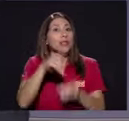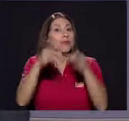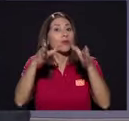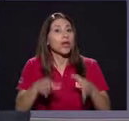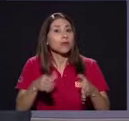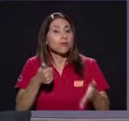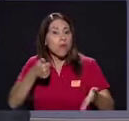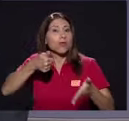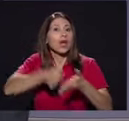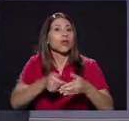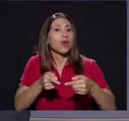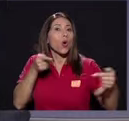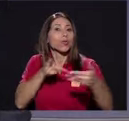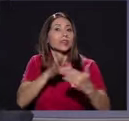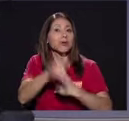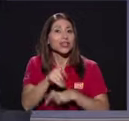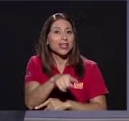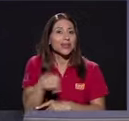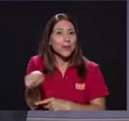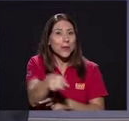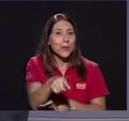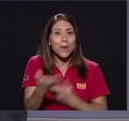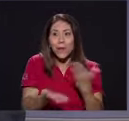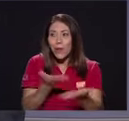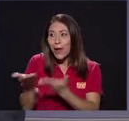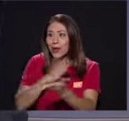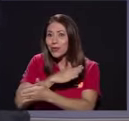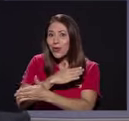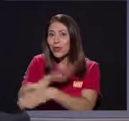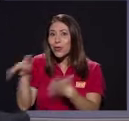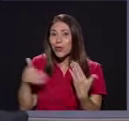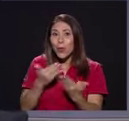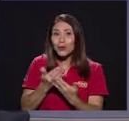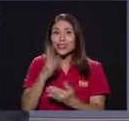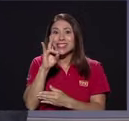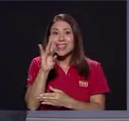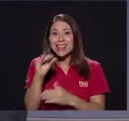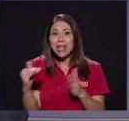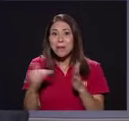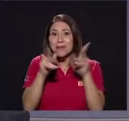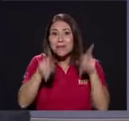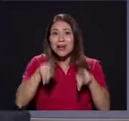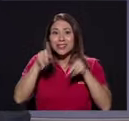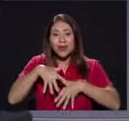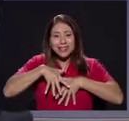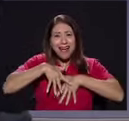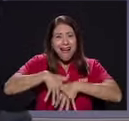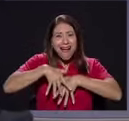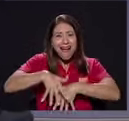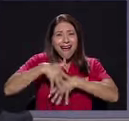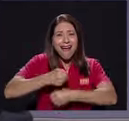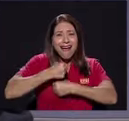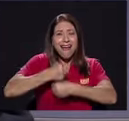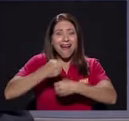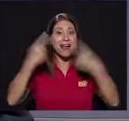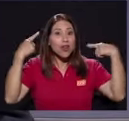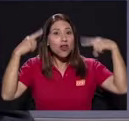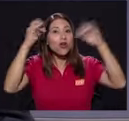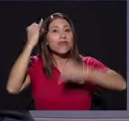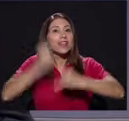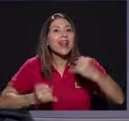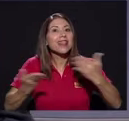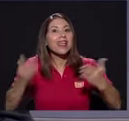que incluso votaron en contra de ese proyecto. Y además una colaboración entre todos. 70.000 personas en las calles. Logro final, gobierno